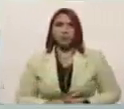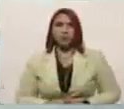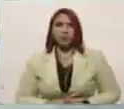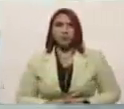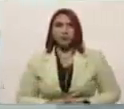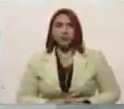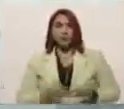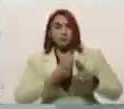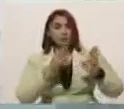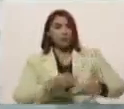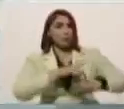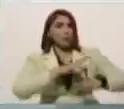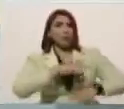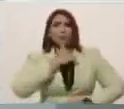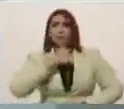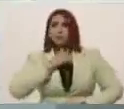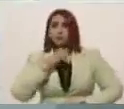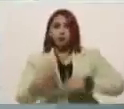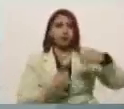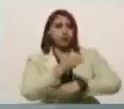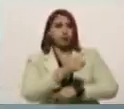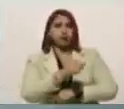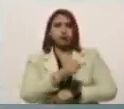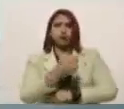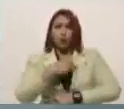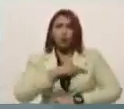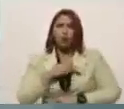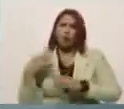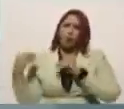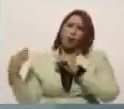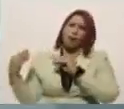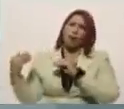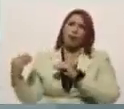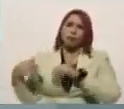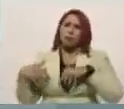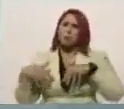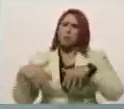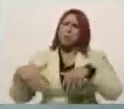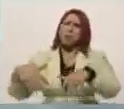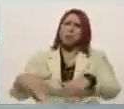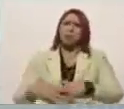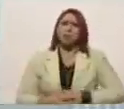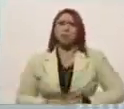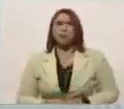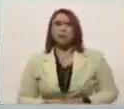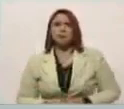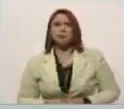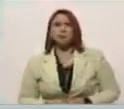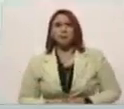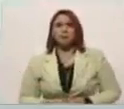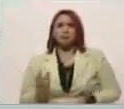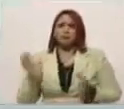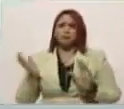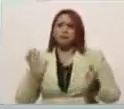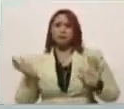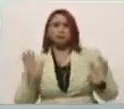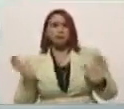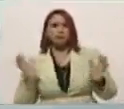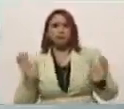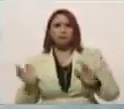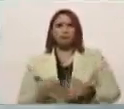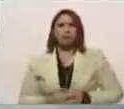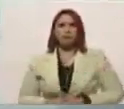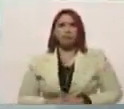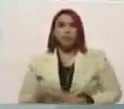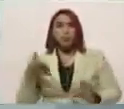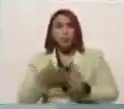Método táctico de resistencia revolucionaria. Veníamos hablando en la marcha ahí. Veníamos hablando